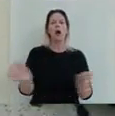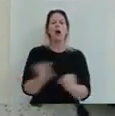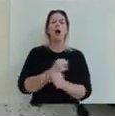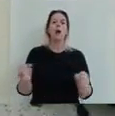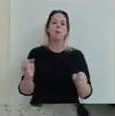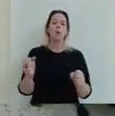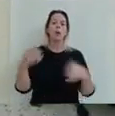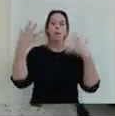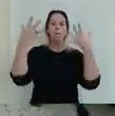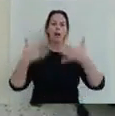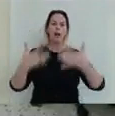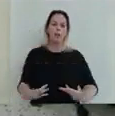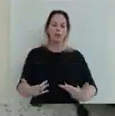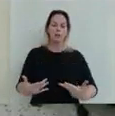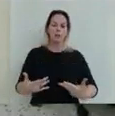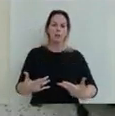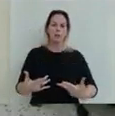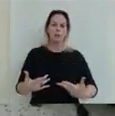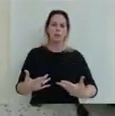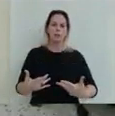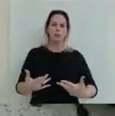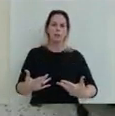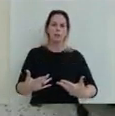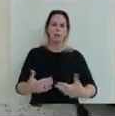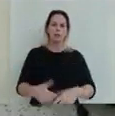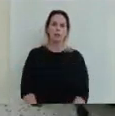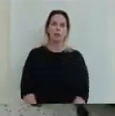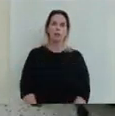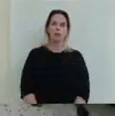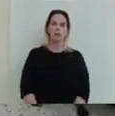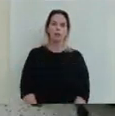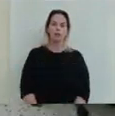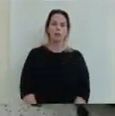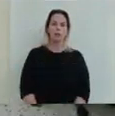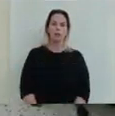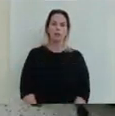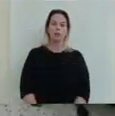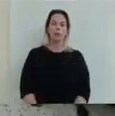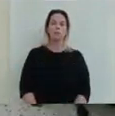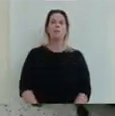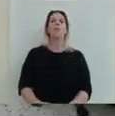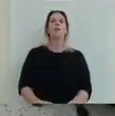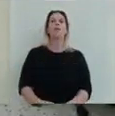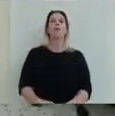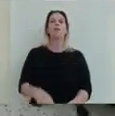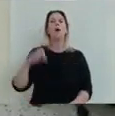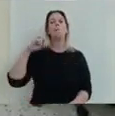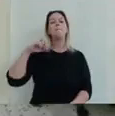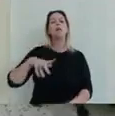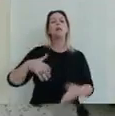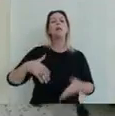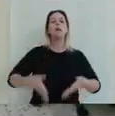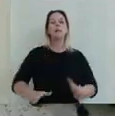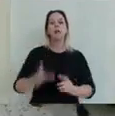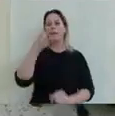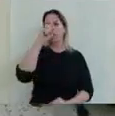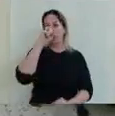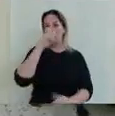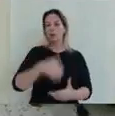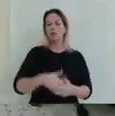115.447, correspondiente al programa de salud Plan Nacer Corrientes. Concejal Figueredo. Gracias, Presidenta. Voy a solicitar